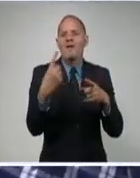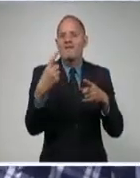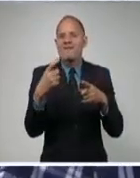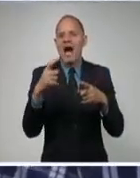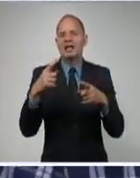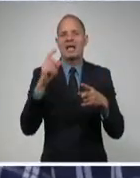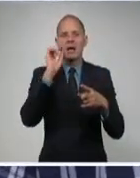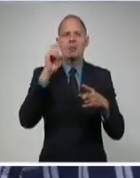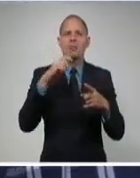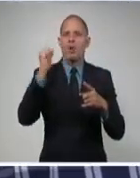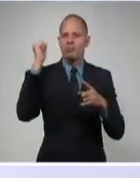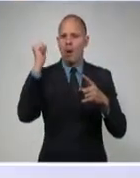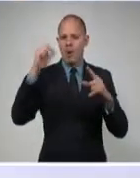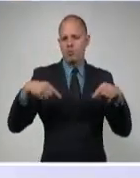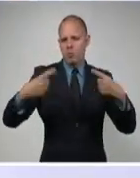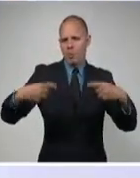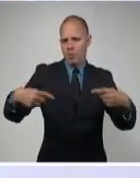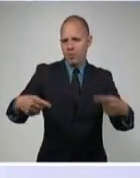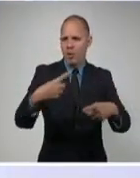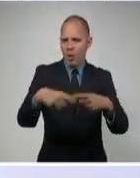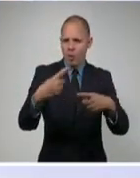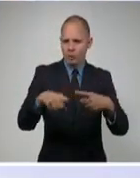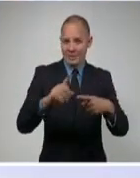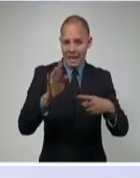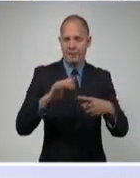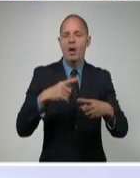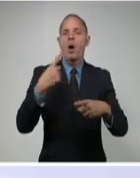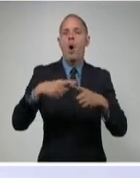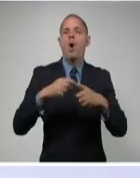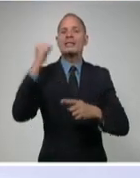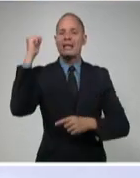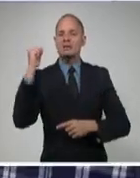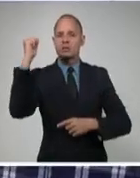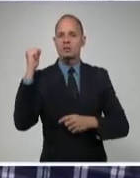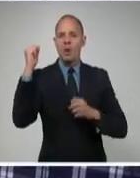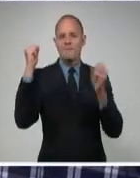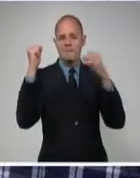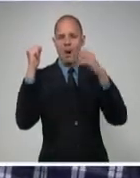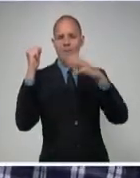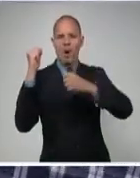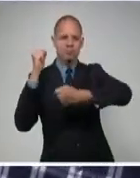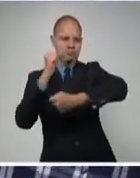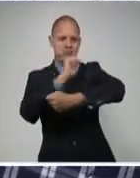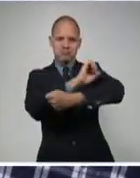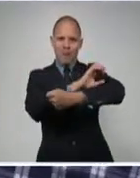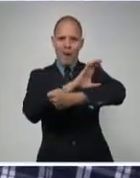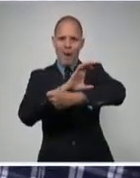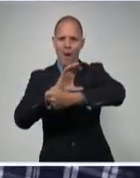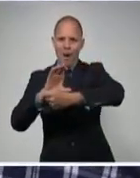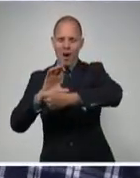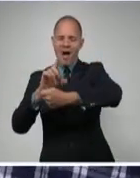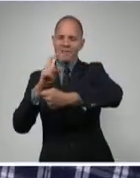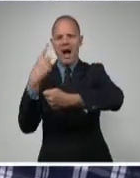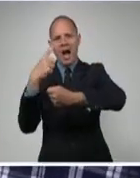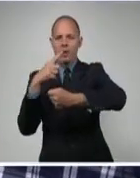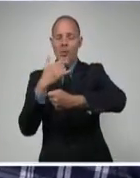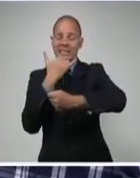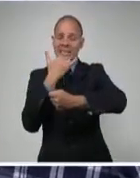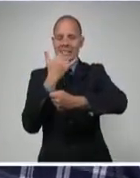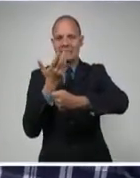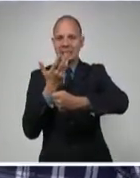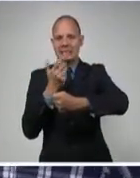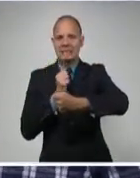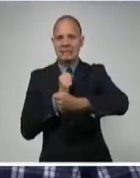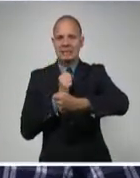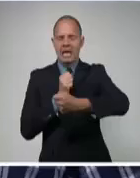cosechadoras y los medios que transportan la caña. Valdés Mesa llamó a los trabajadores del Uruguay a no conformarse con cumplir su plan.